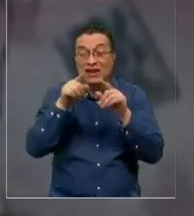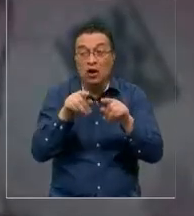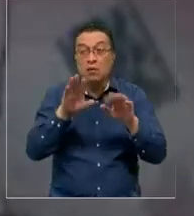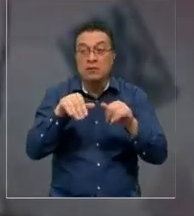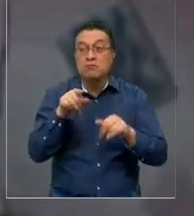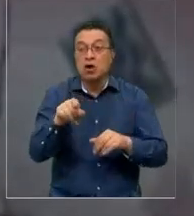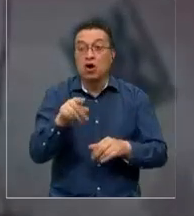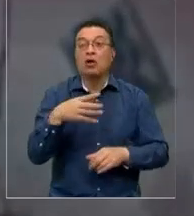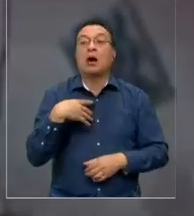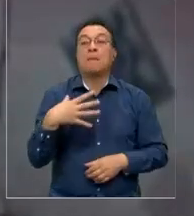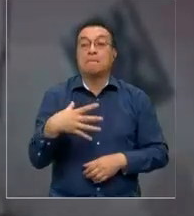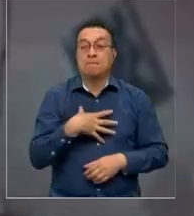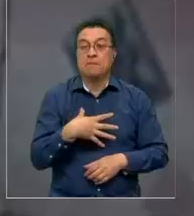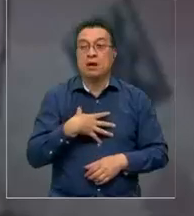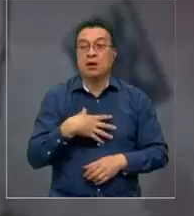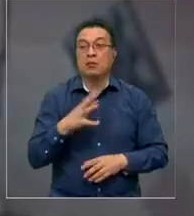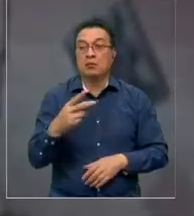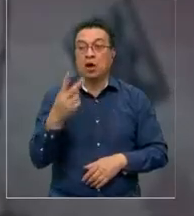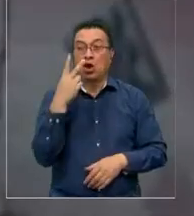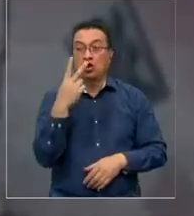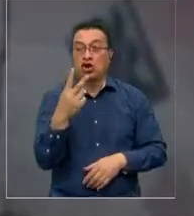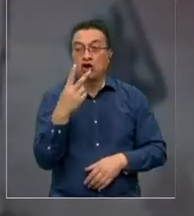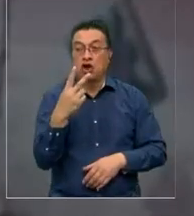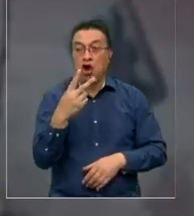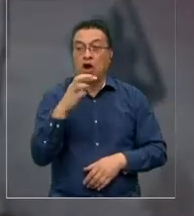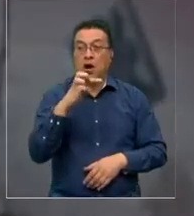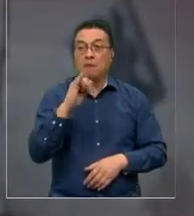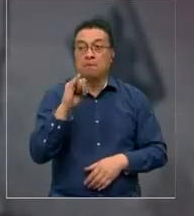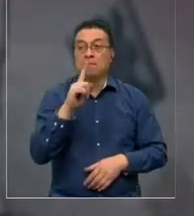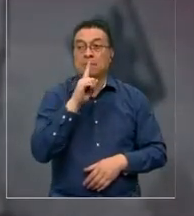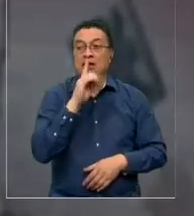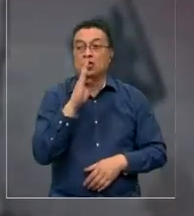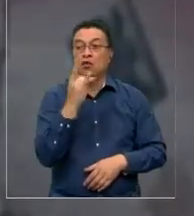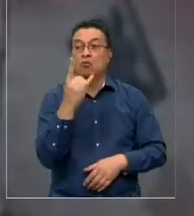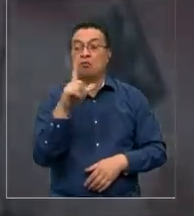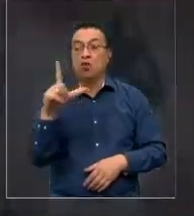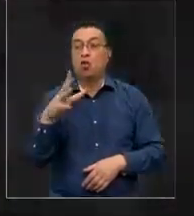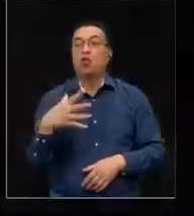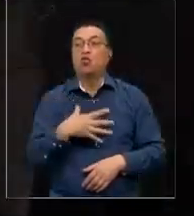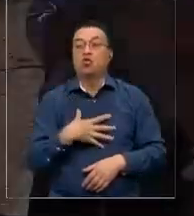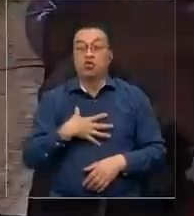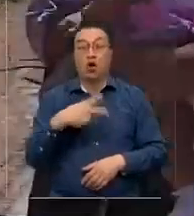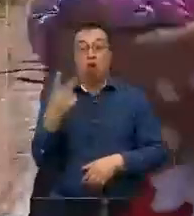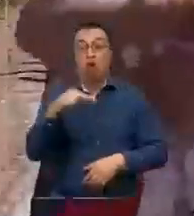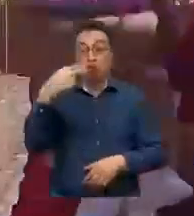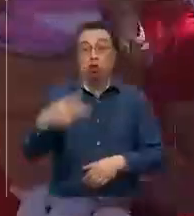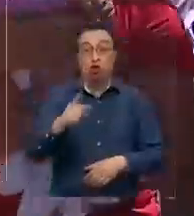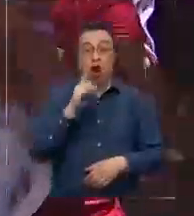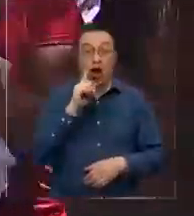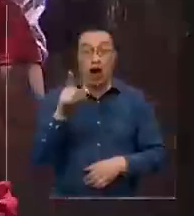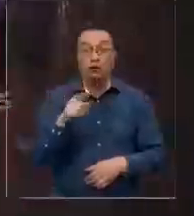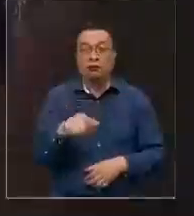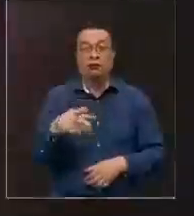miedo aseguran que son dos los pitbull que los atemorizan ambos tienen amo